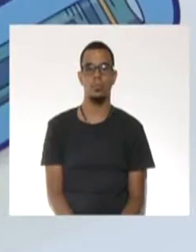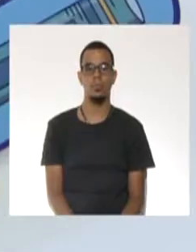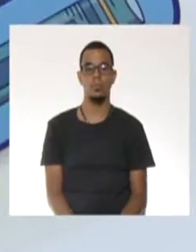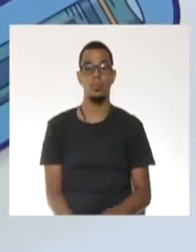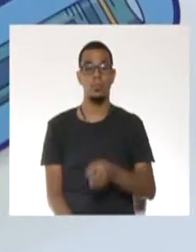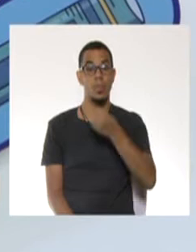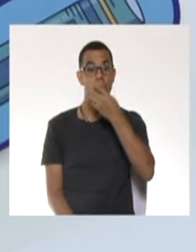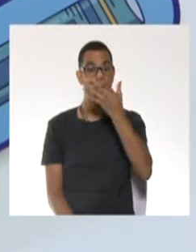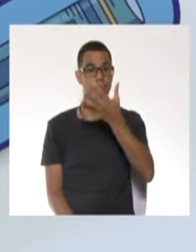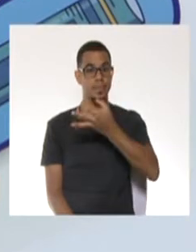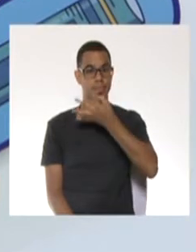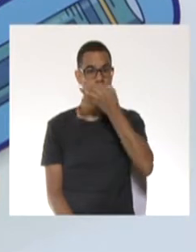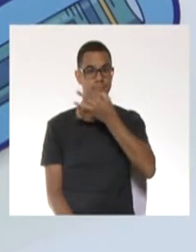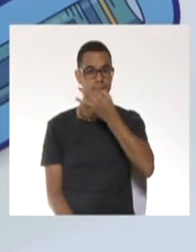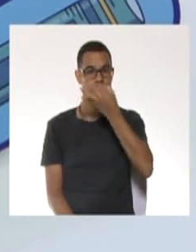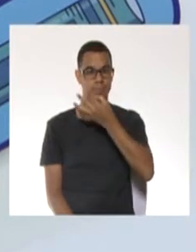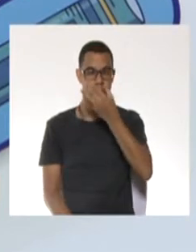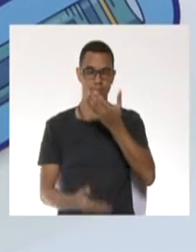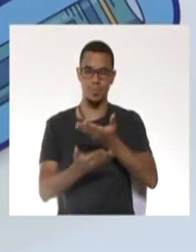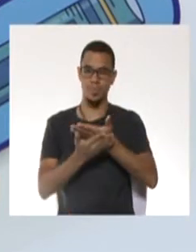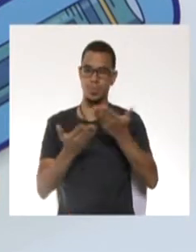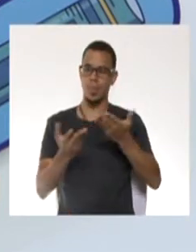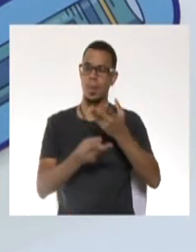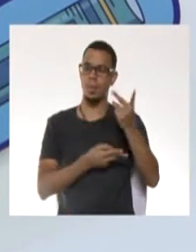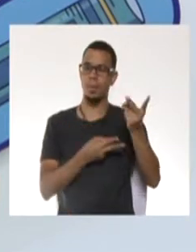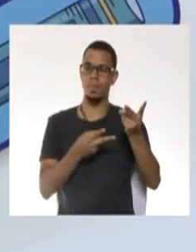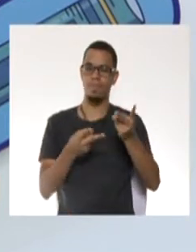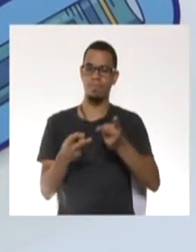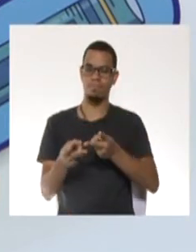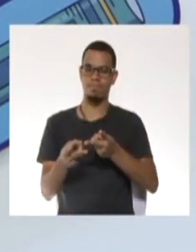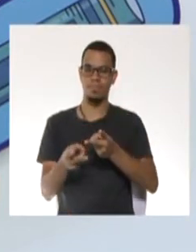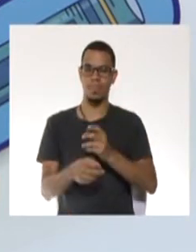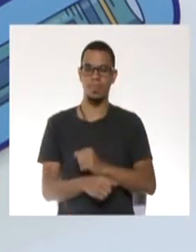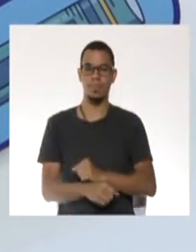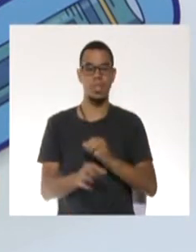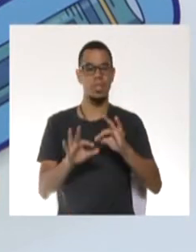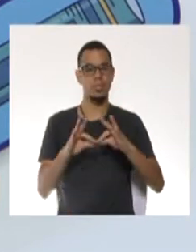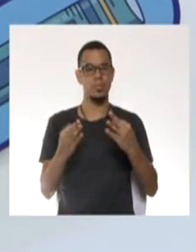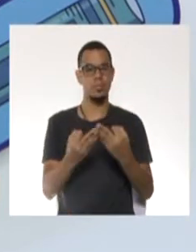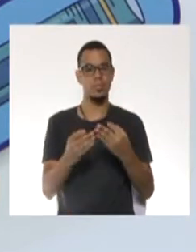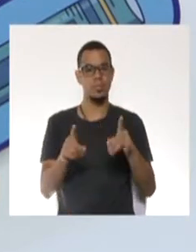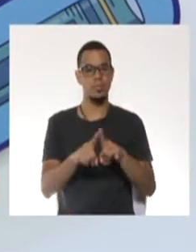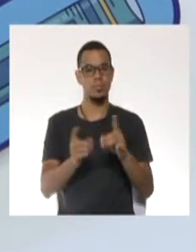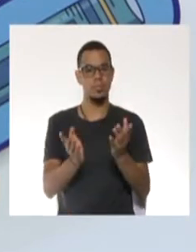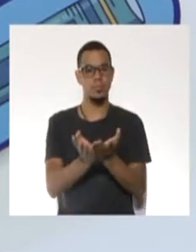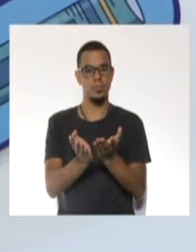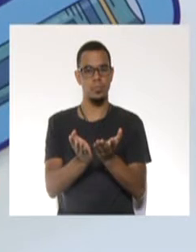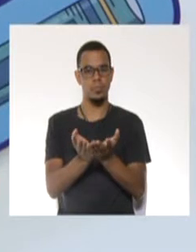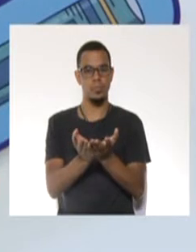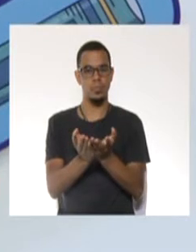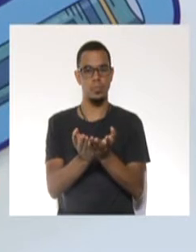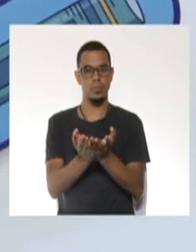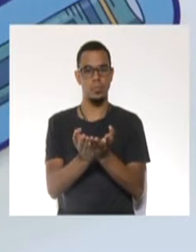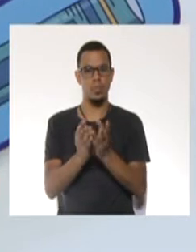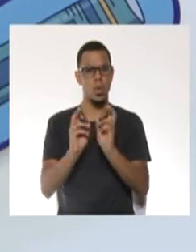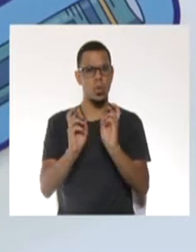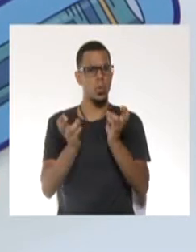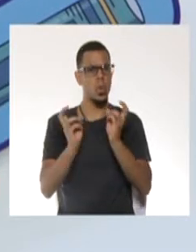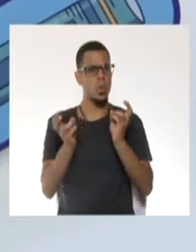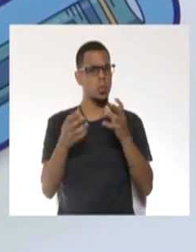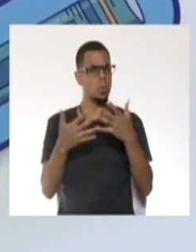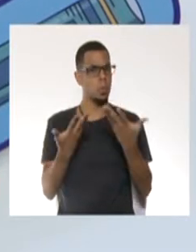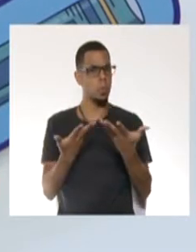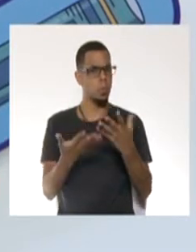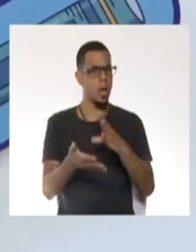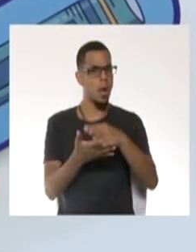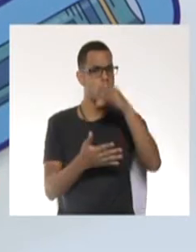Buenas tardes, mis queridos estudiantes. Les damos la bienvenida nuevamente a Cada Familia Una Escuela. Los referentes que vamos a